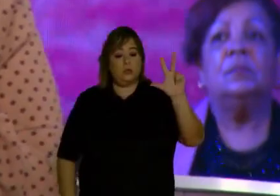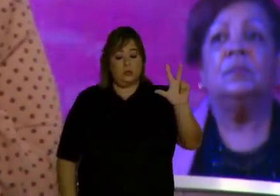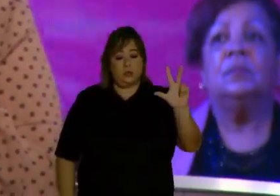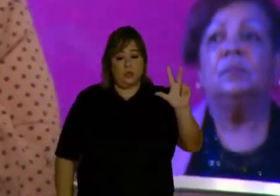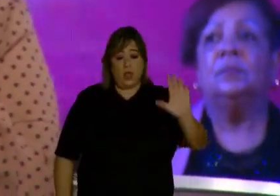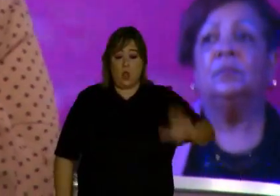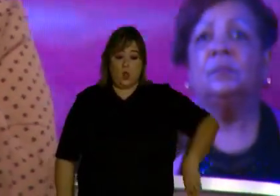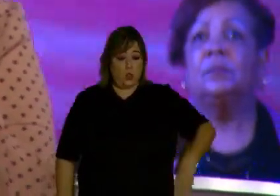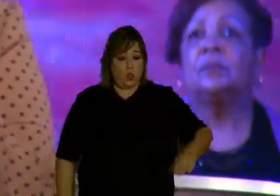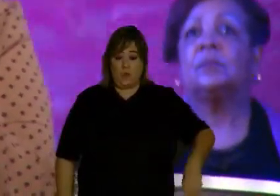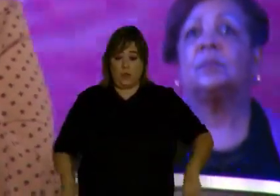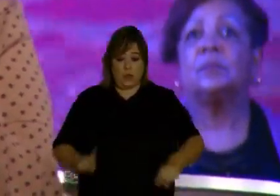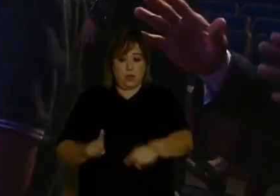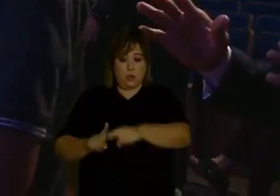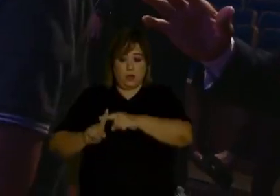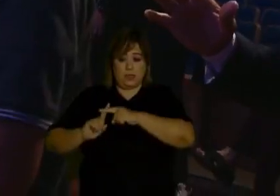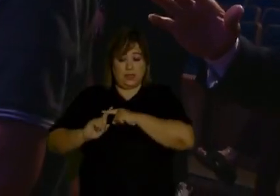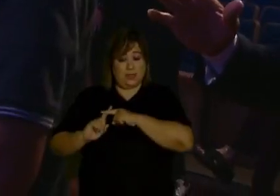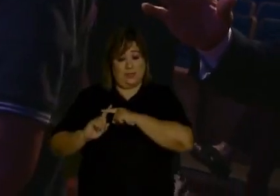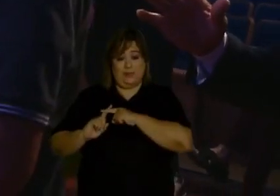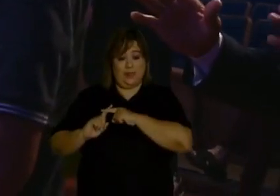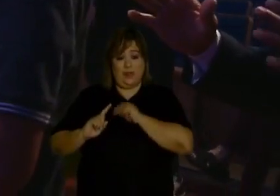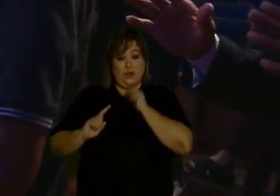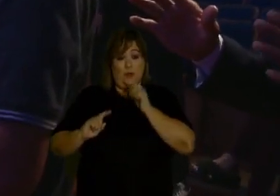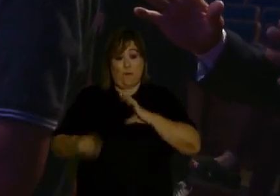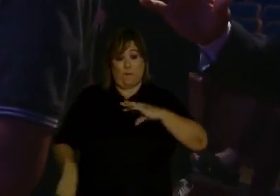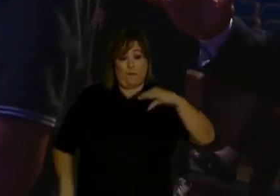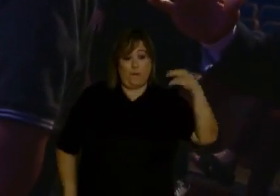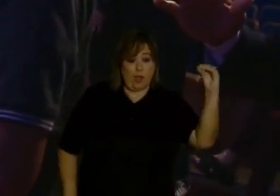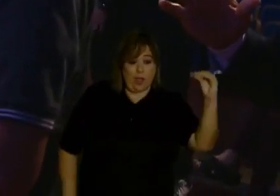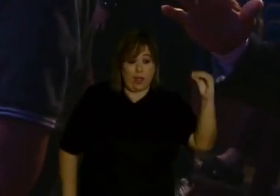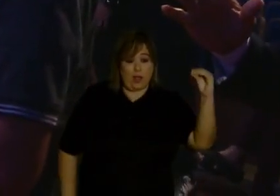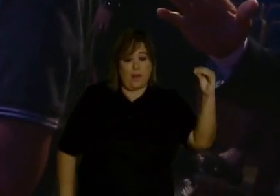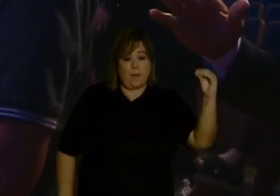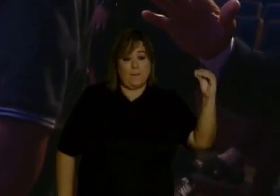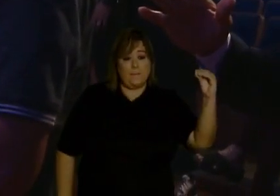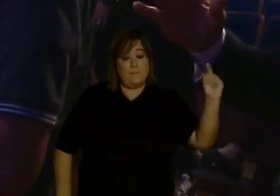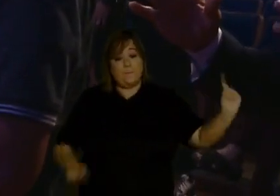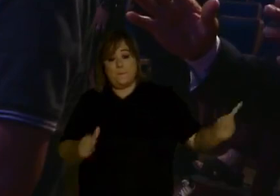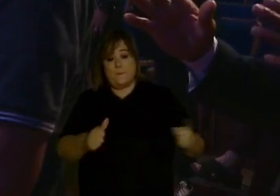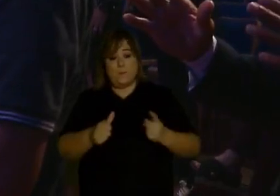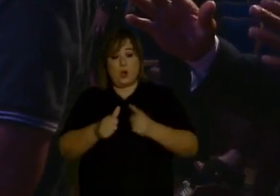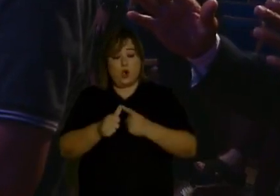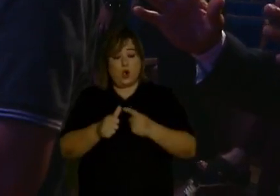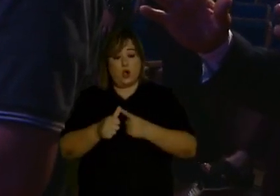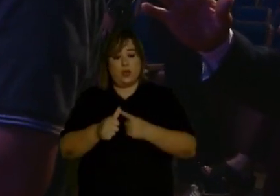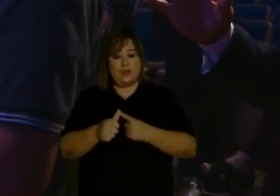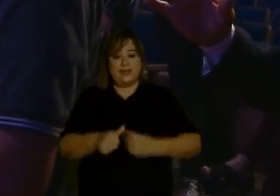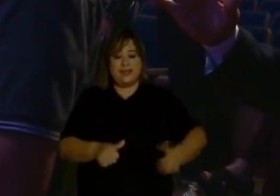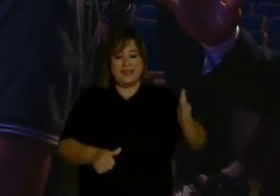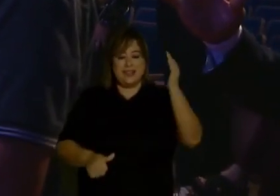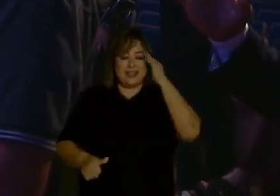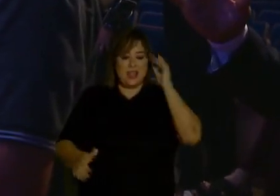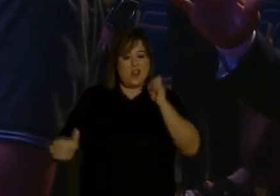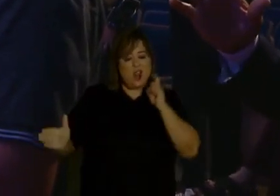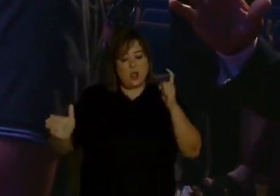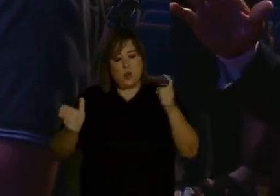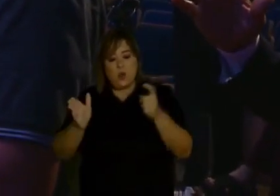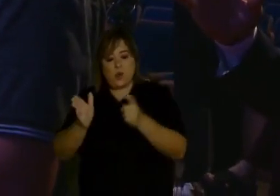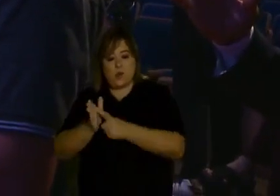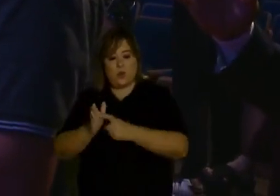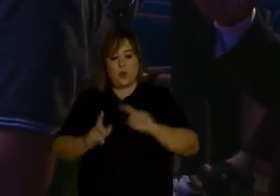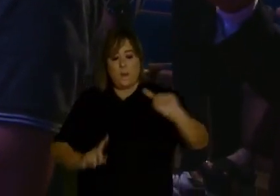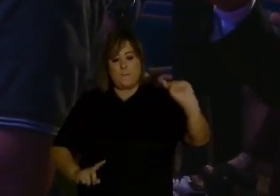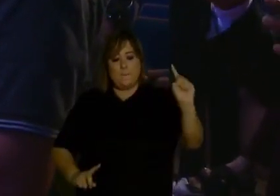Jesús, yo no saldría de este lugar sin hacer pacto con el Señor. Reconocerle como único y suficiente Salvador.